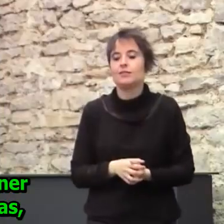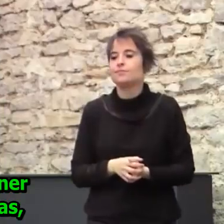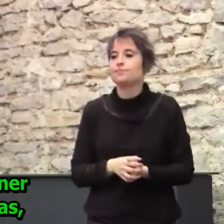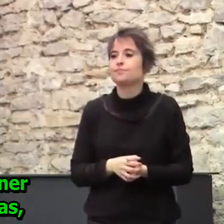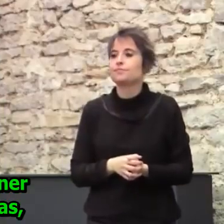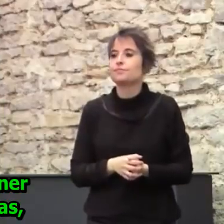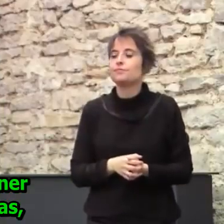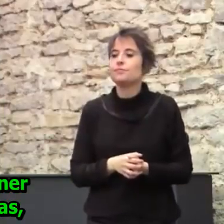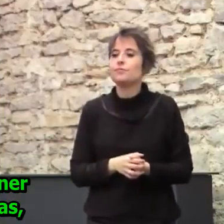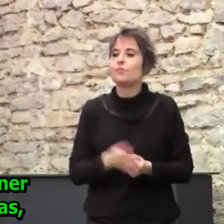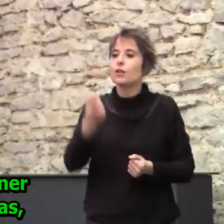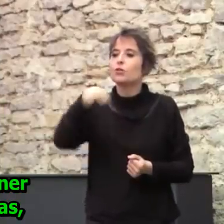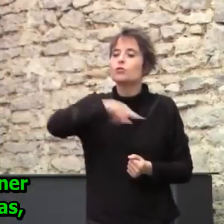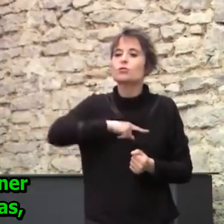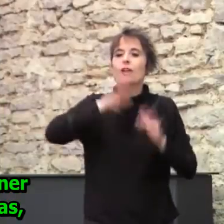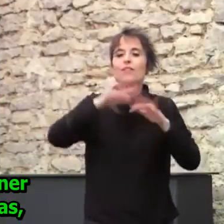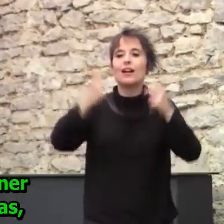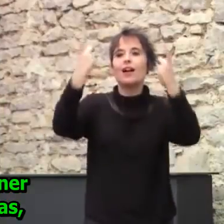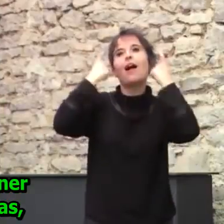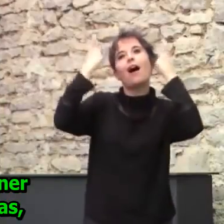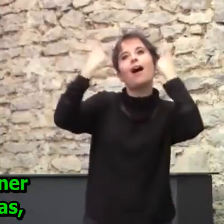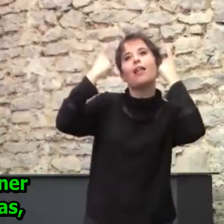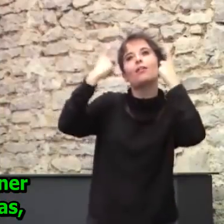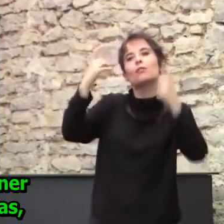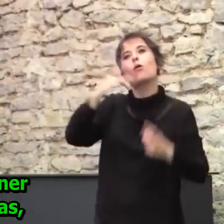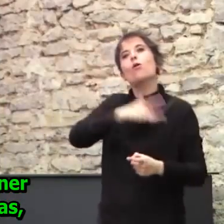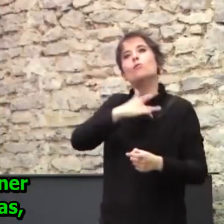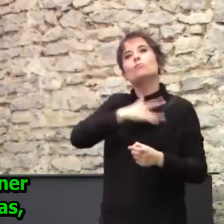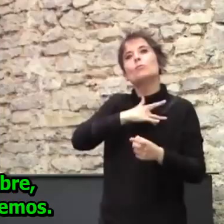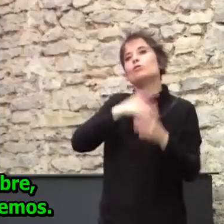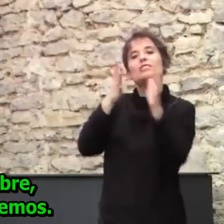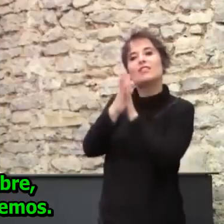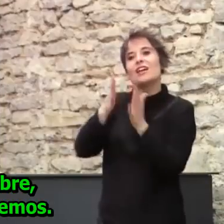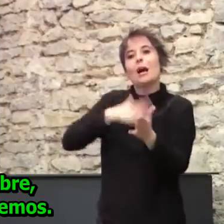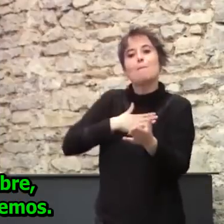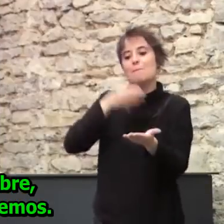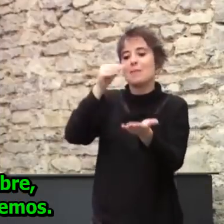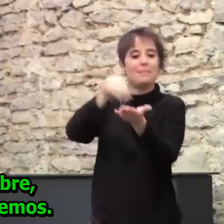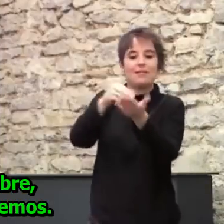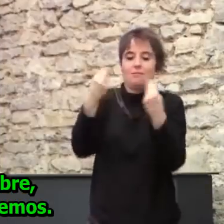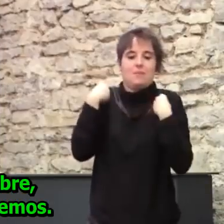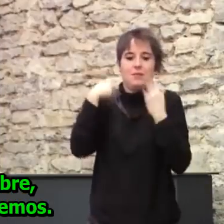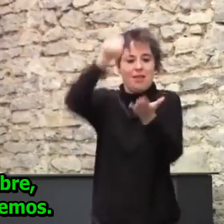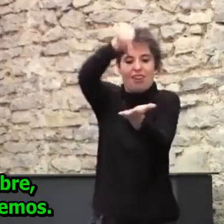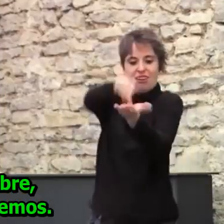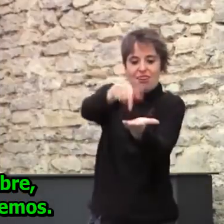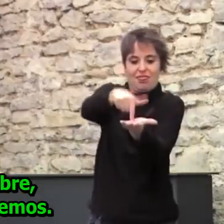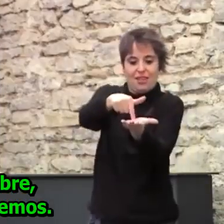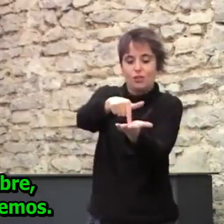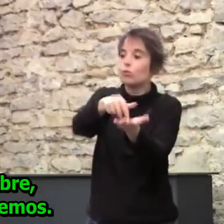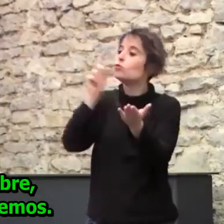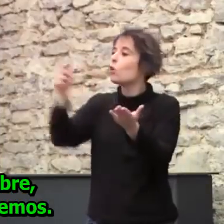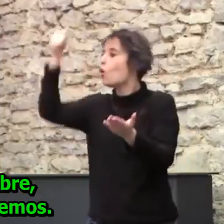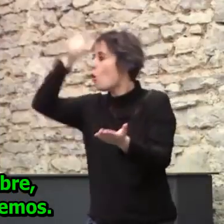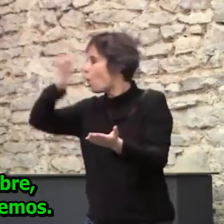A nosotras, pues, nos han educado para poner el amor en el centro, ¿no?, de nuestras vidas. Y el amor ampliado, obviamente, no solo a un hombre,